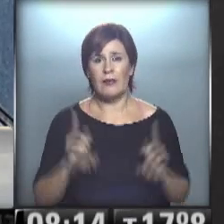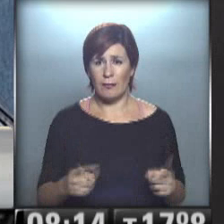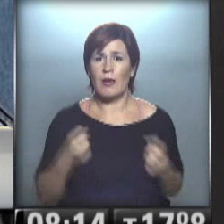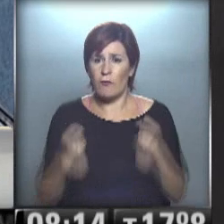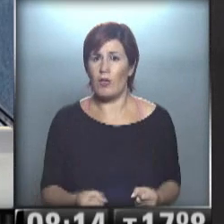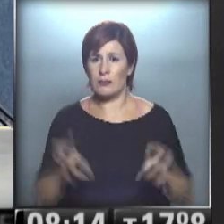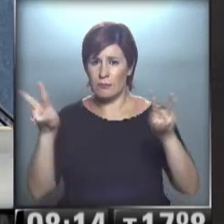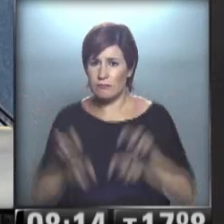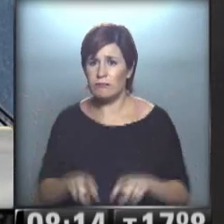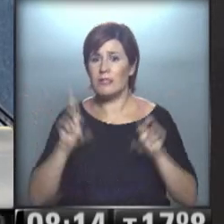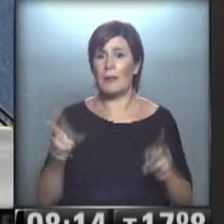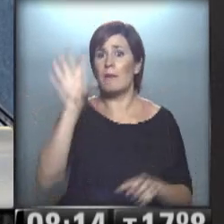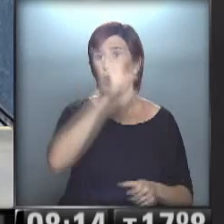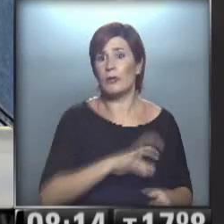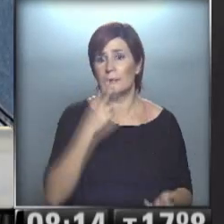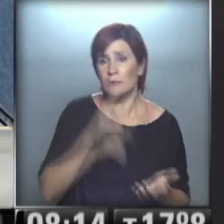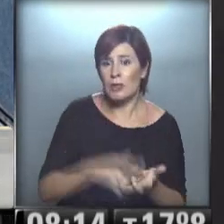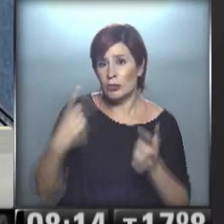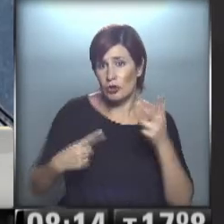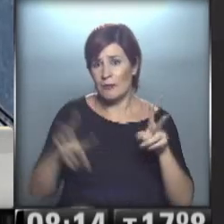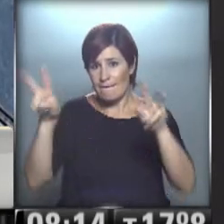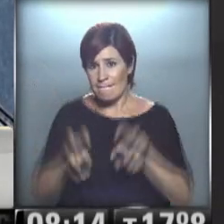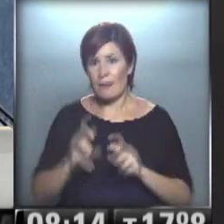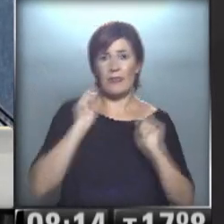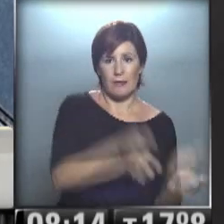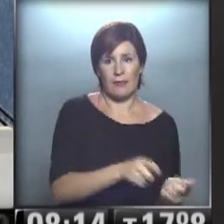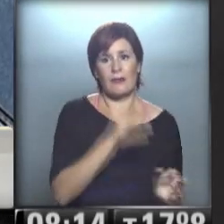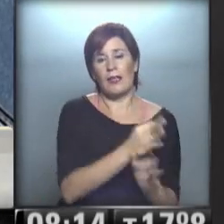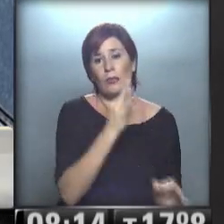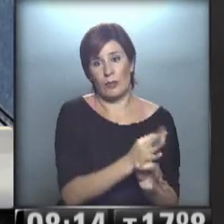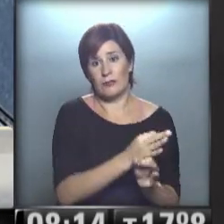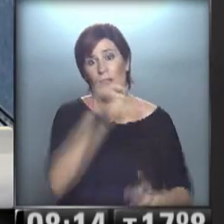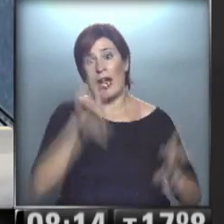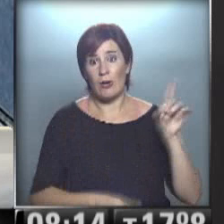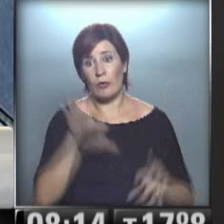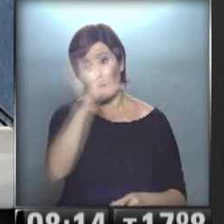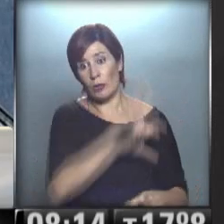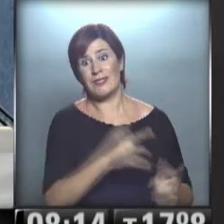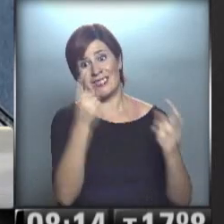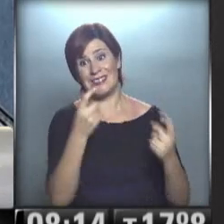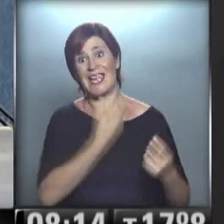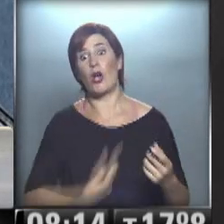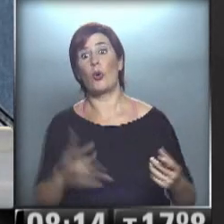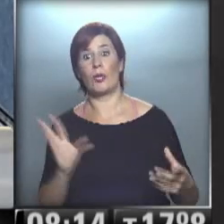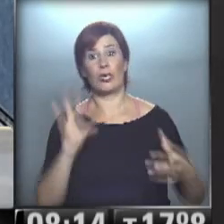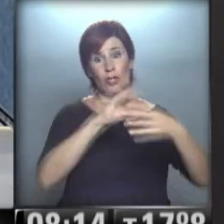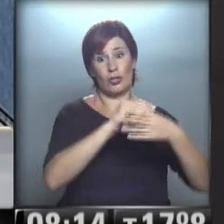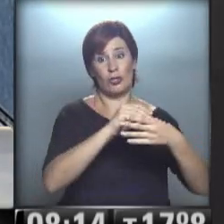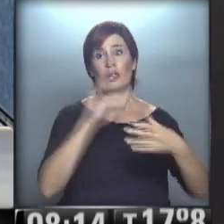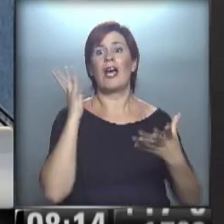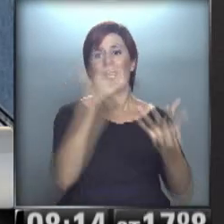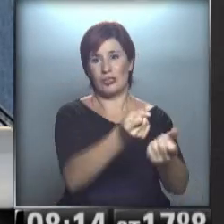financiero de los estados provinciales, muchos de los cuales dependen de las transferencias nacionales. Y en ese contexto me parece que es